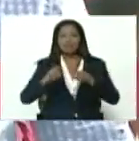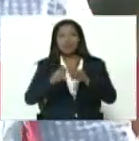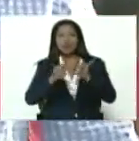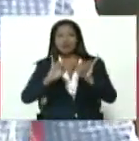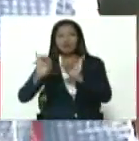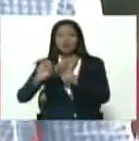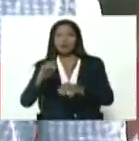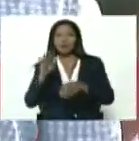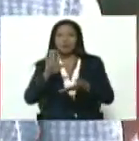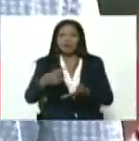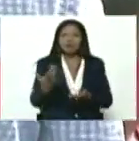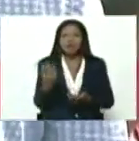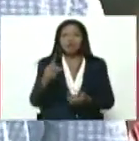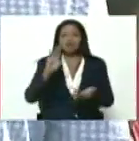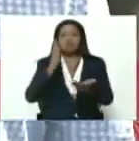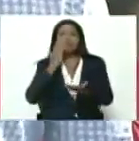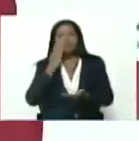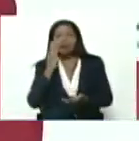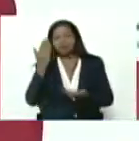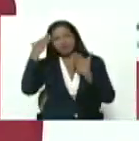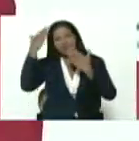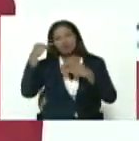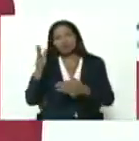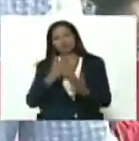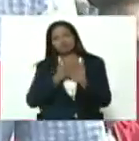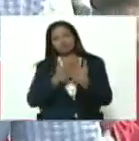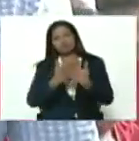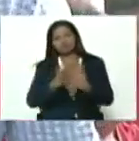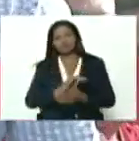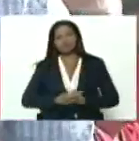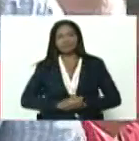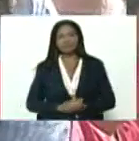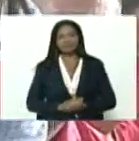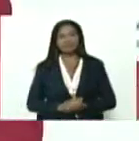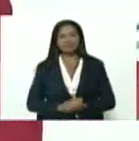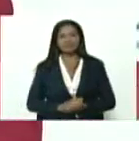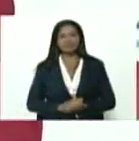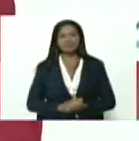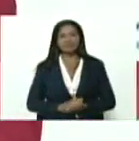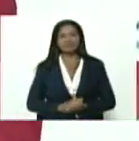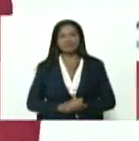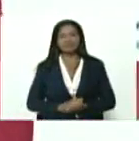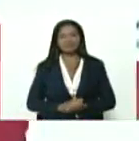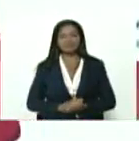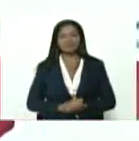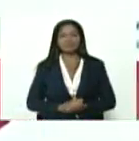¿Cómo está Lila? Le das un saludo de mi parte. Lilito.